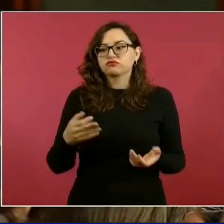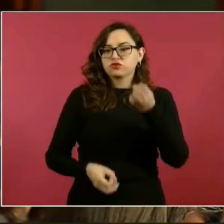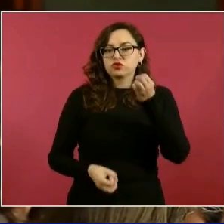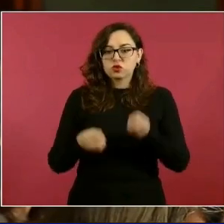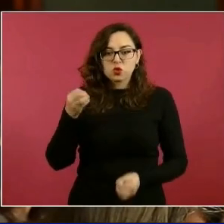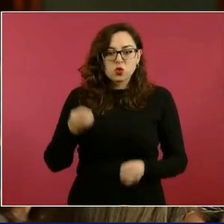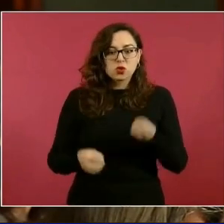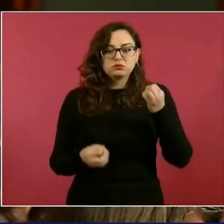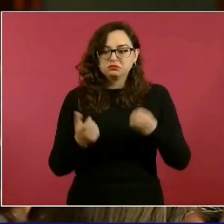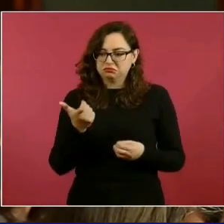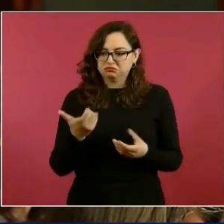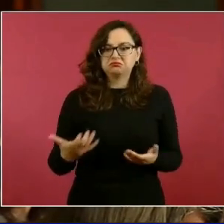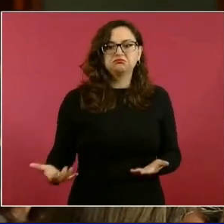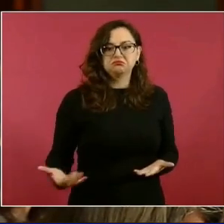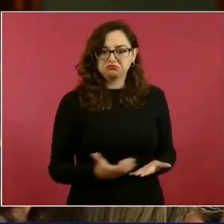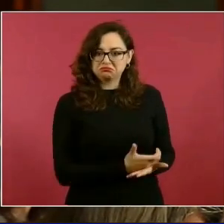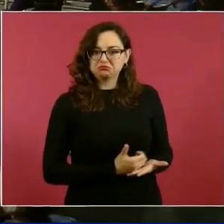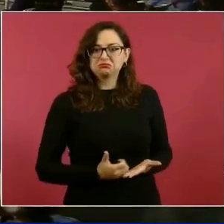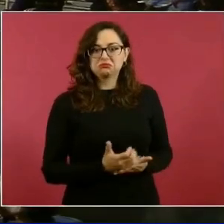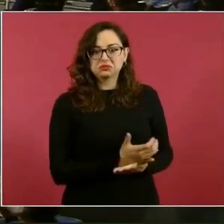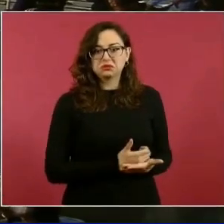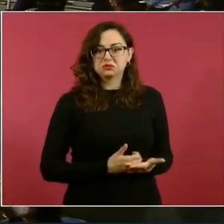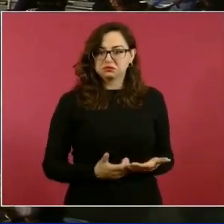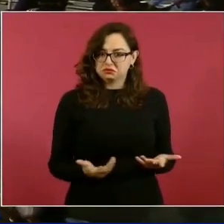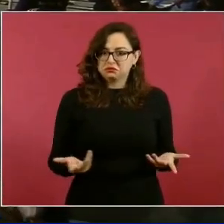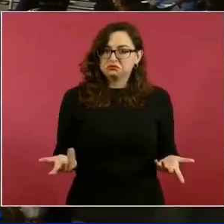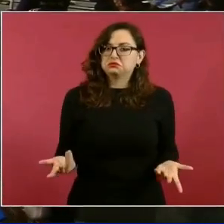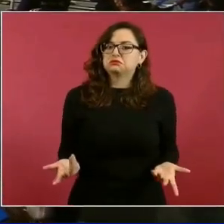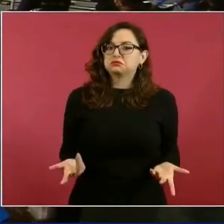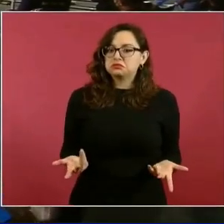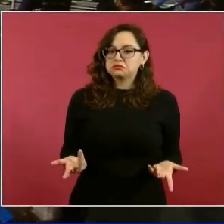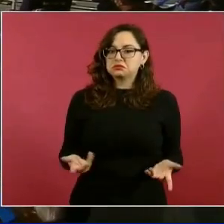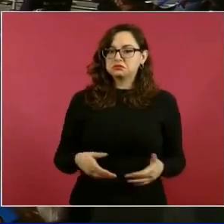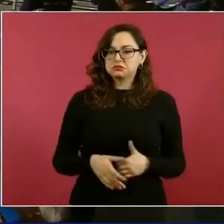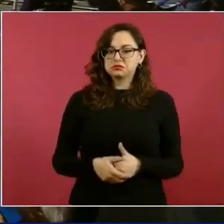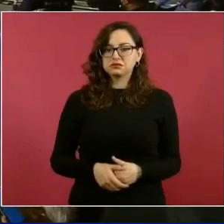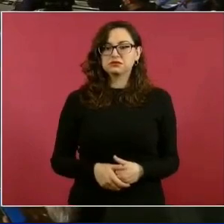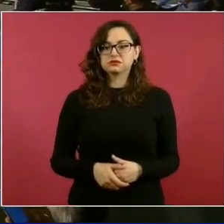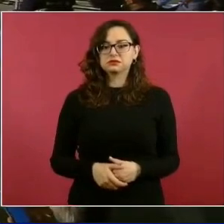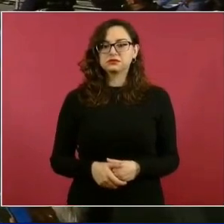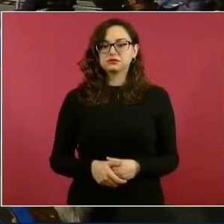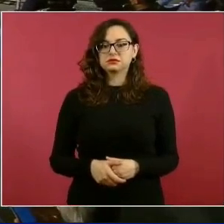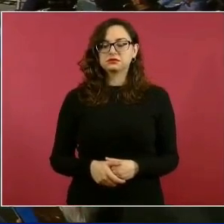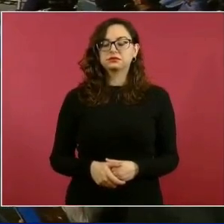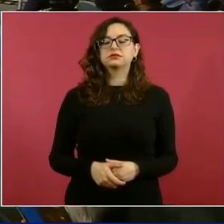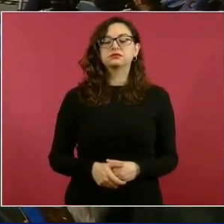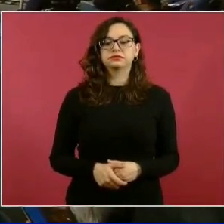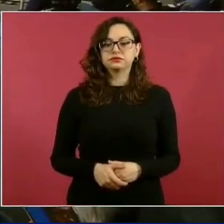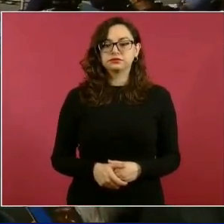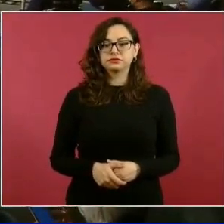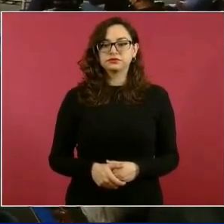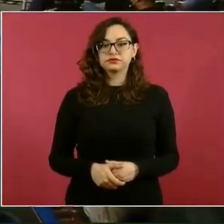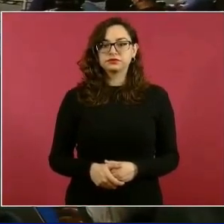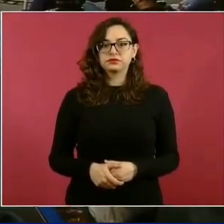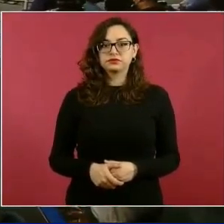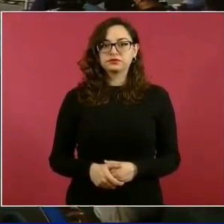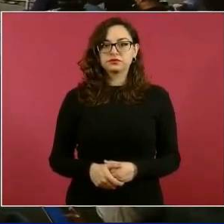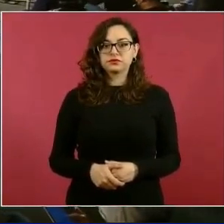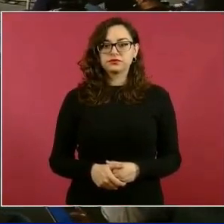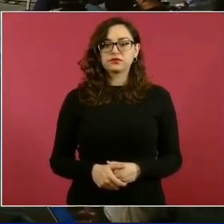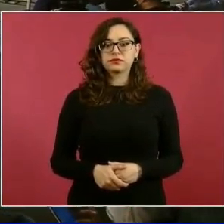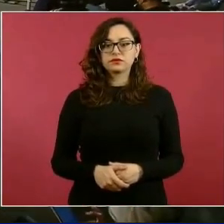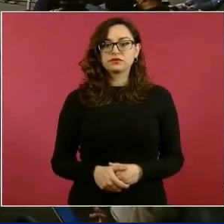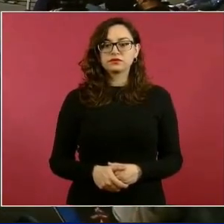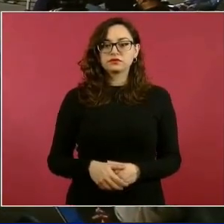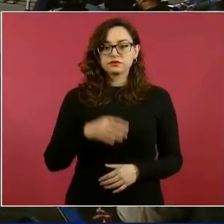los impartidores de justicia. Ese sería mi segundo. Sí, yo creo que hace falta la